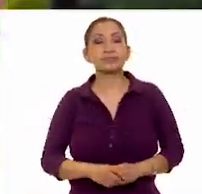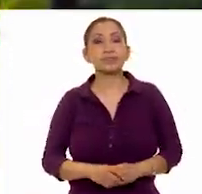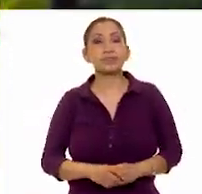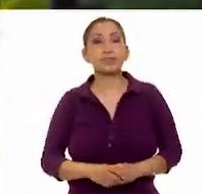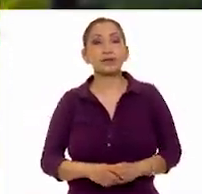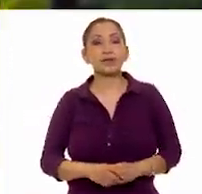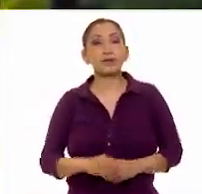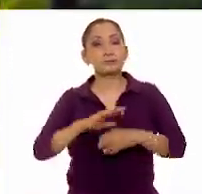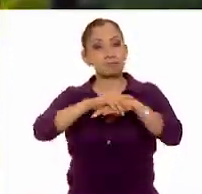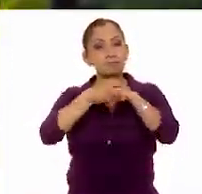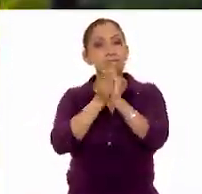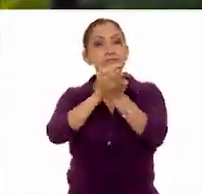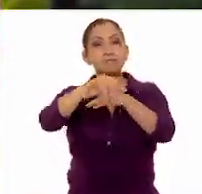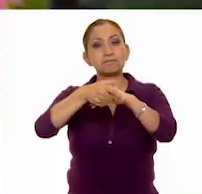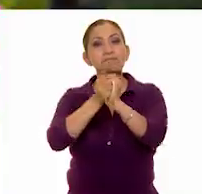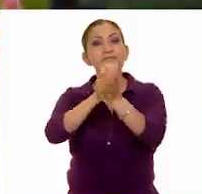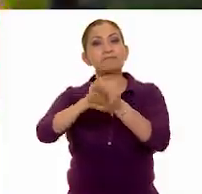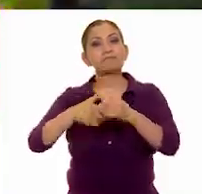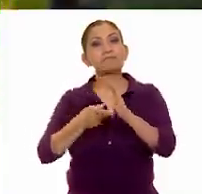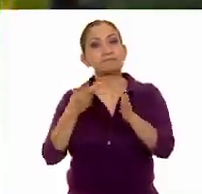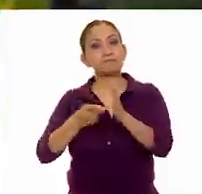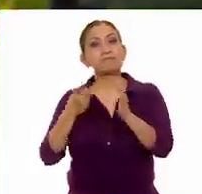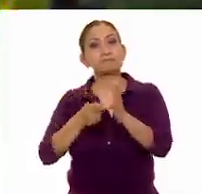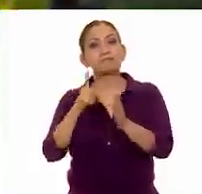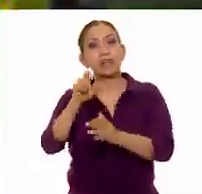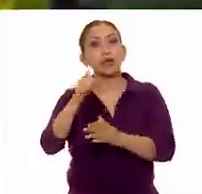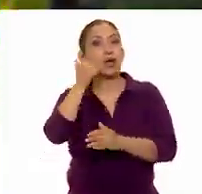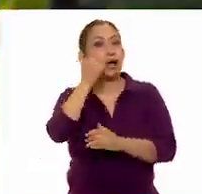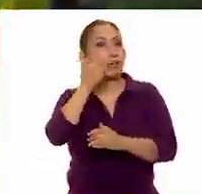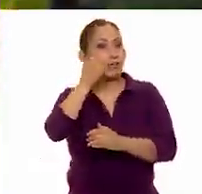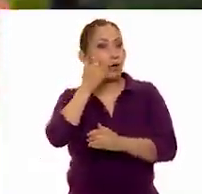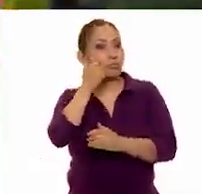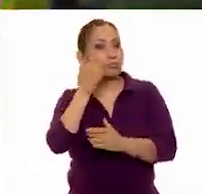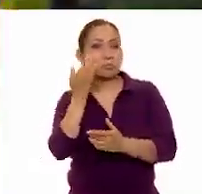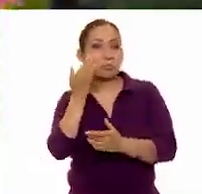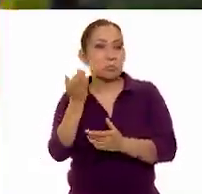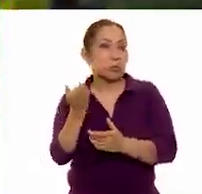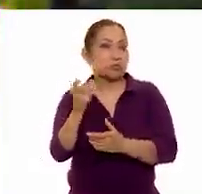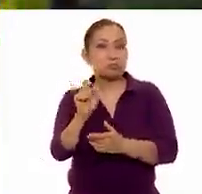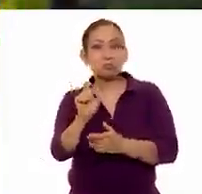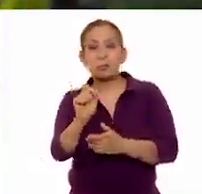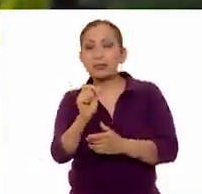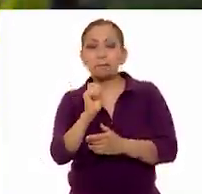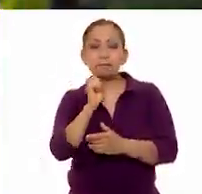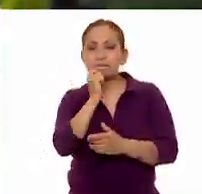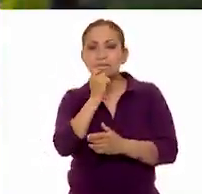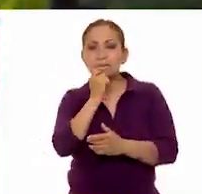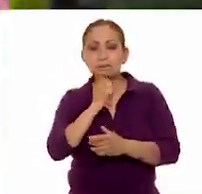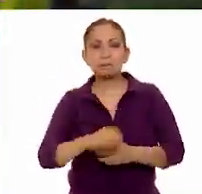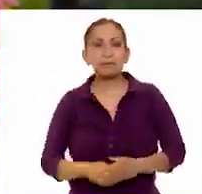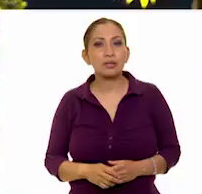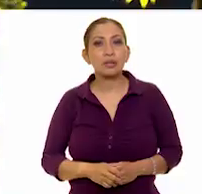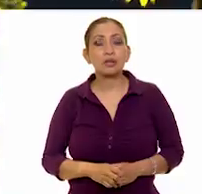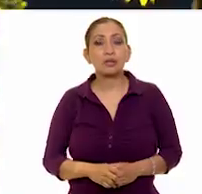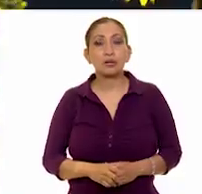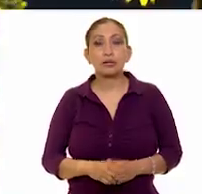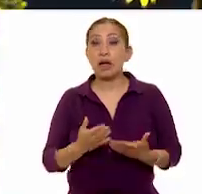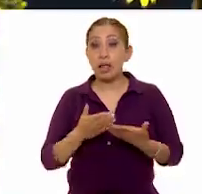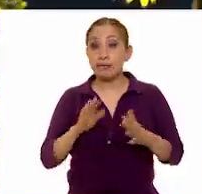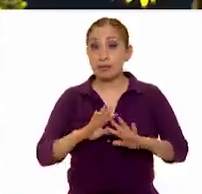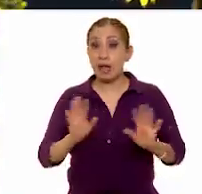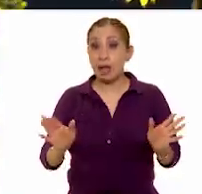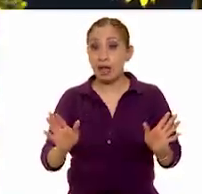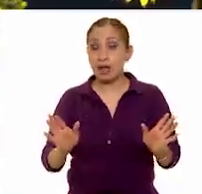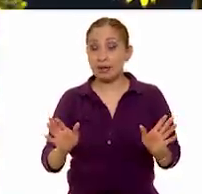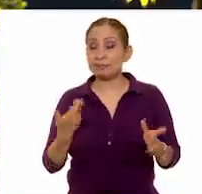cubrebocas. Lava tus manos frecuentemente con agua y con jabón por lo menos durante 20 segundos. Ahora